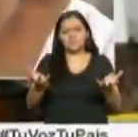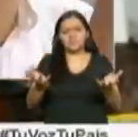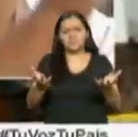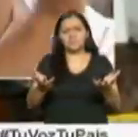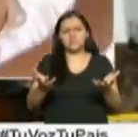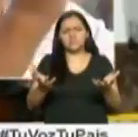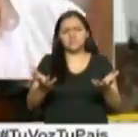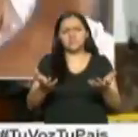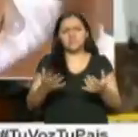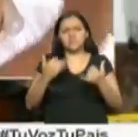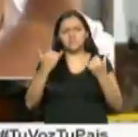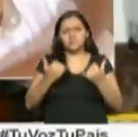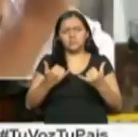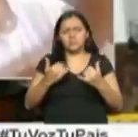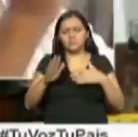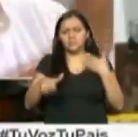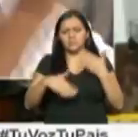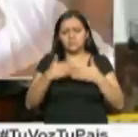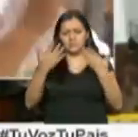ahora tenemos